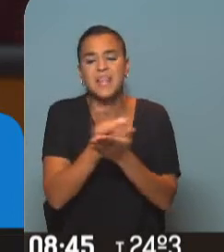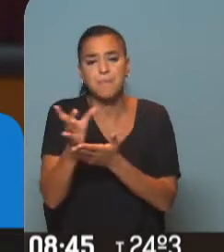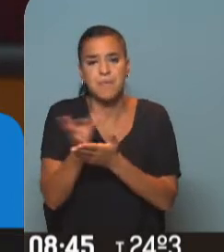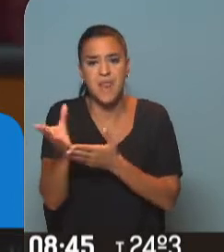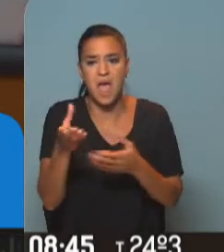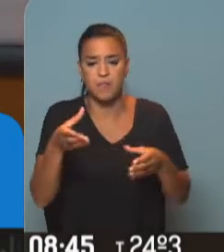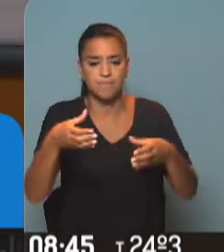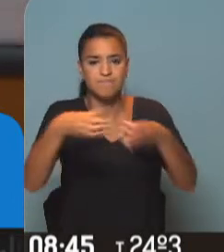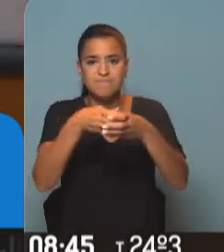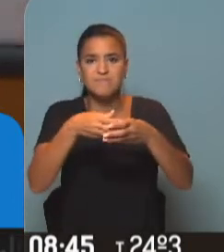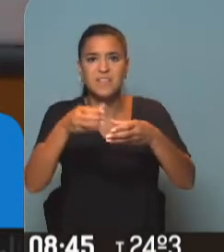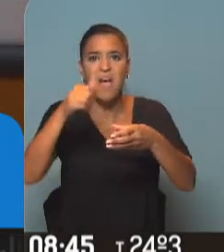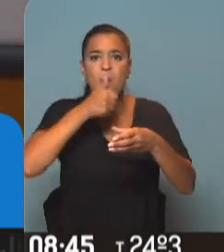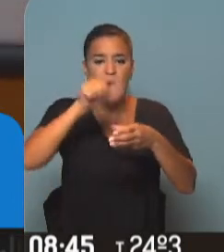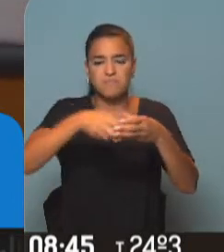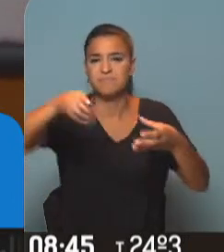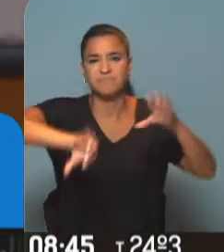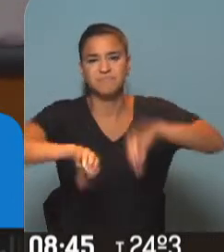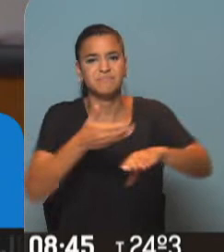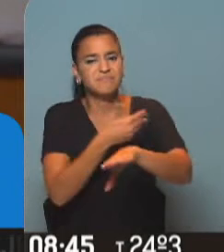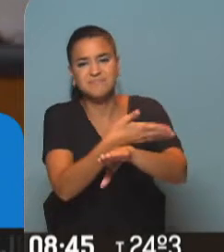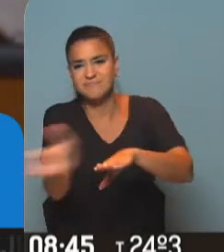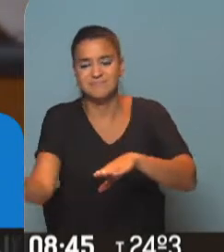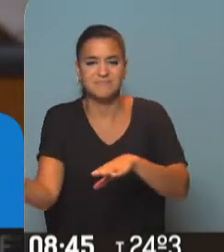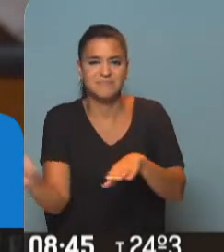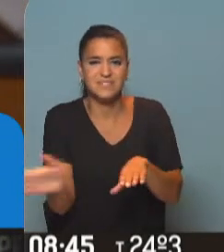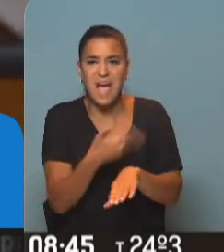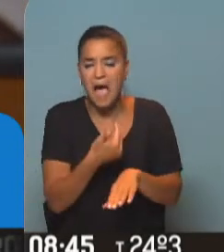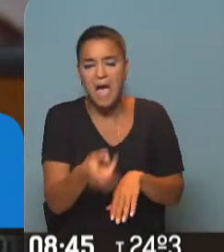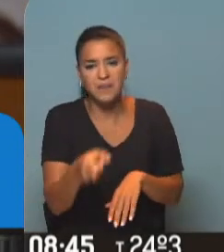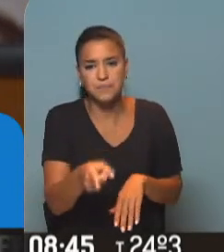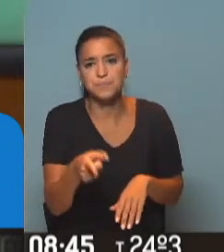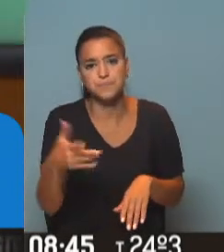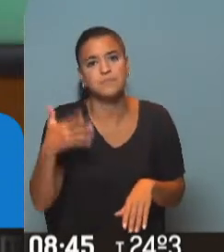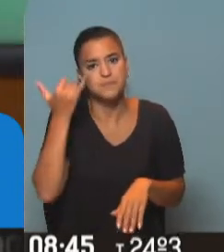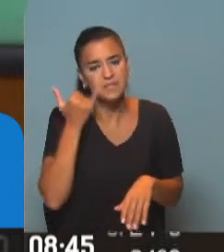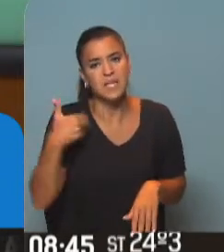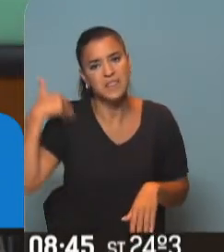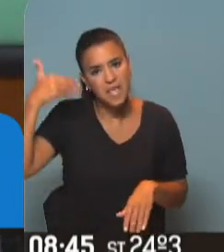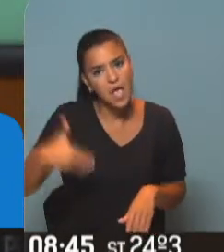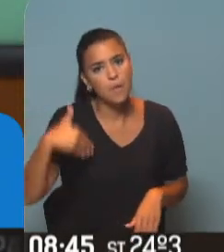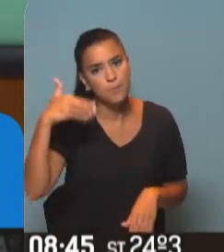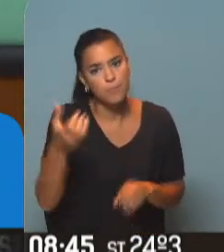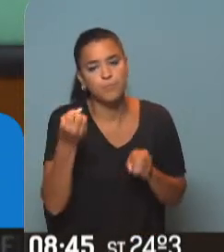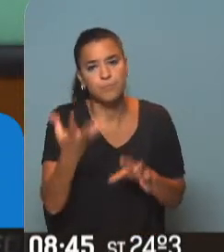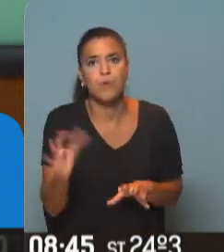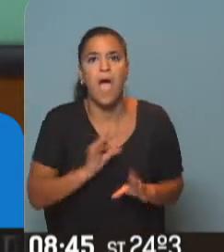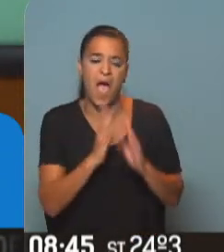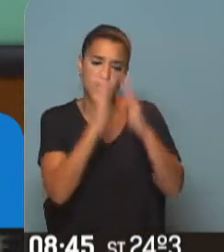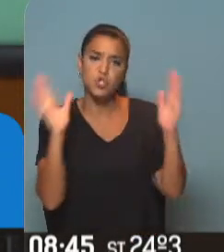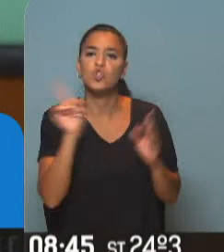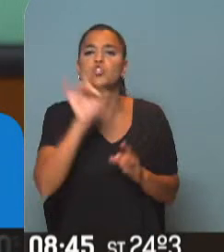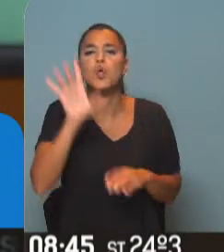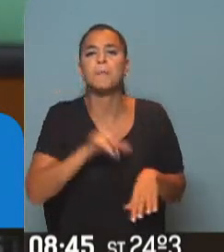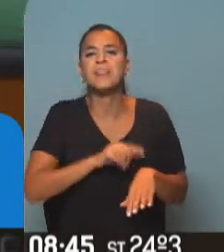reservorios que facilitan la multiplicación de los mosquitos se vienen haciendo desde hace tiempo porque eso hay que hacerlo durante todo el año no sólo en